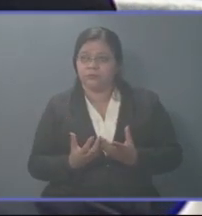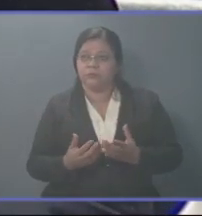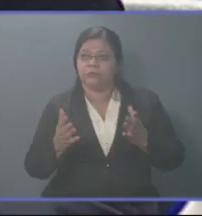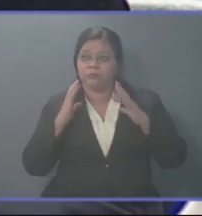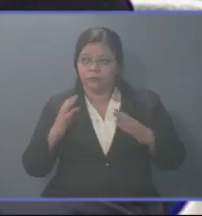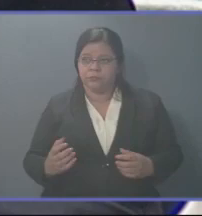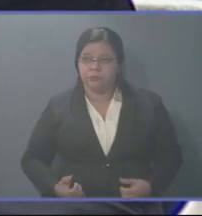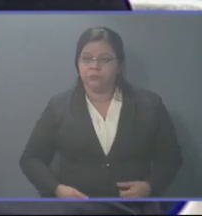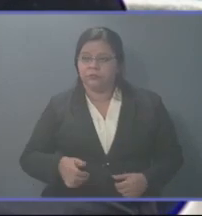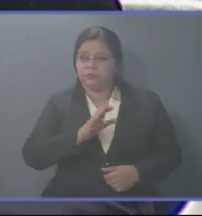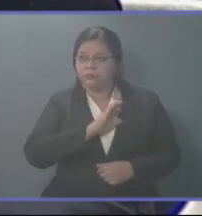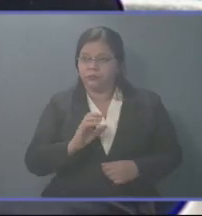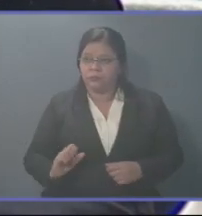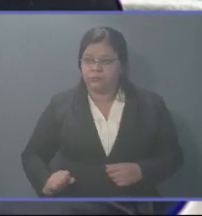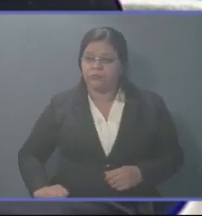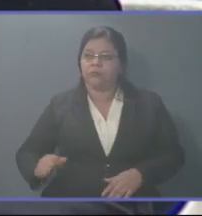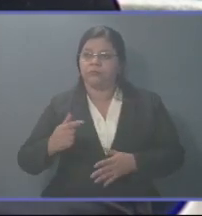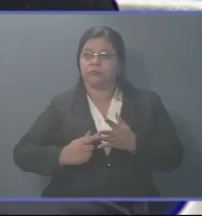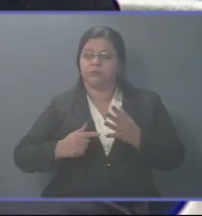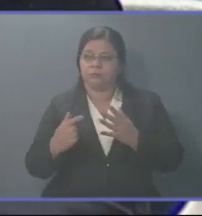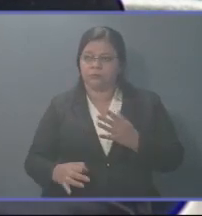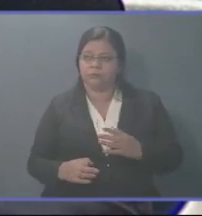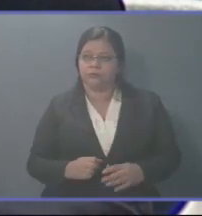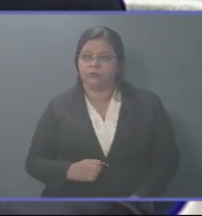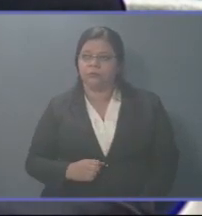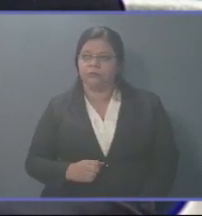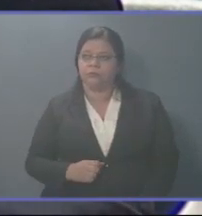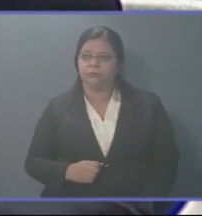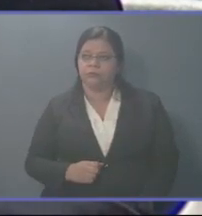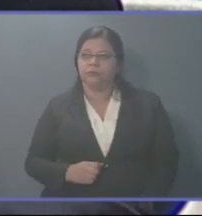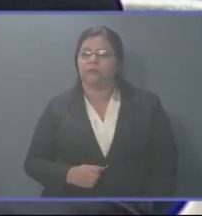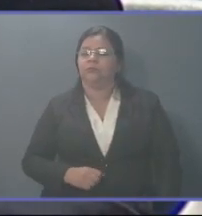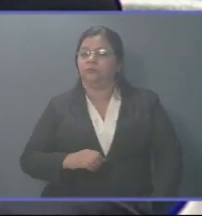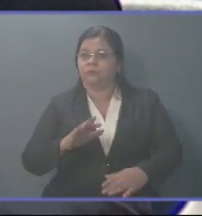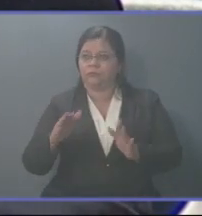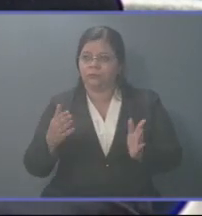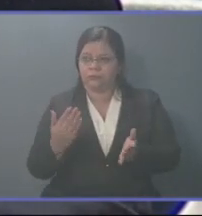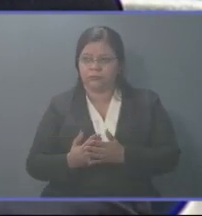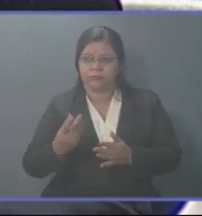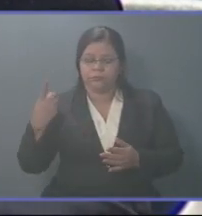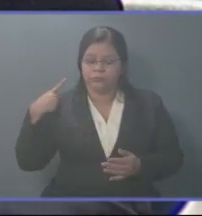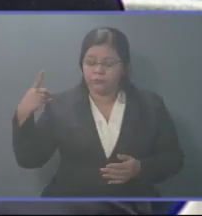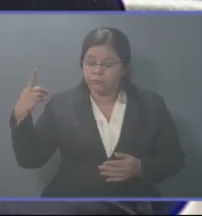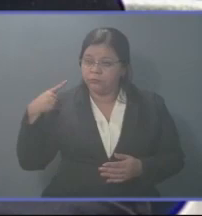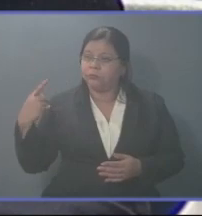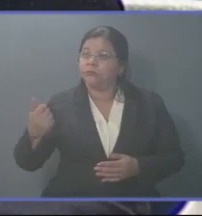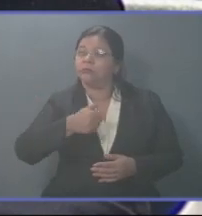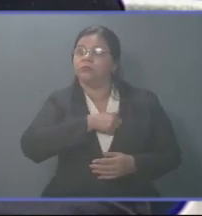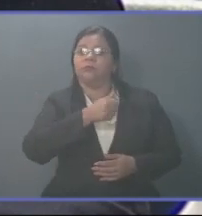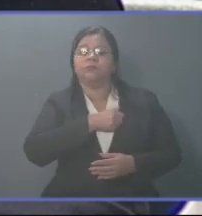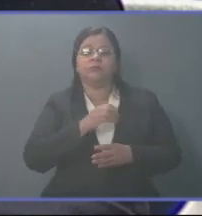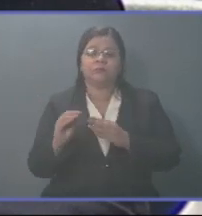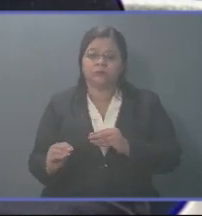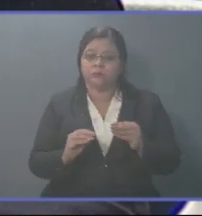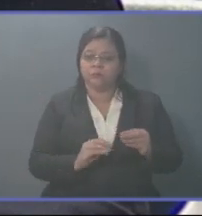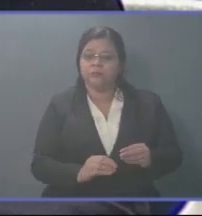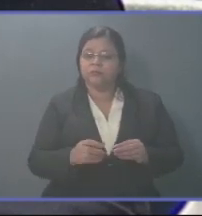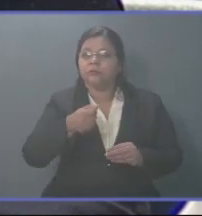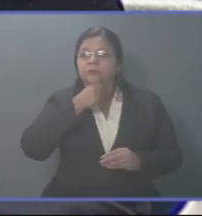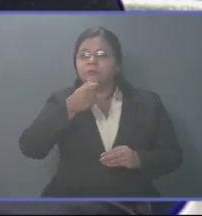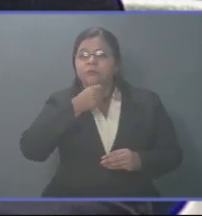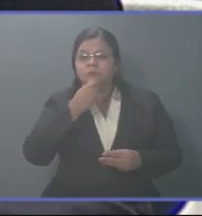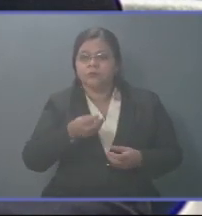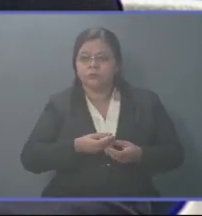de El Salvador en el marco de esta ley. La Dirección Ejecutiva tendrá a su cargo la gestión de la plataforma de